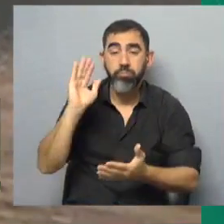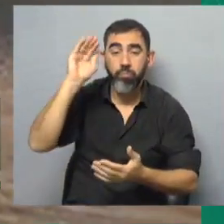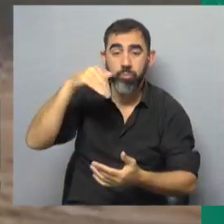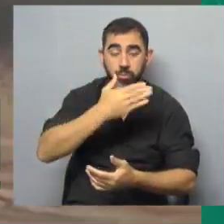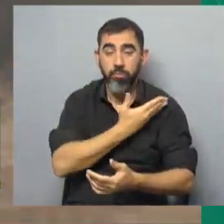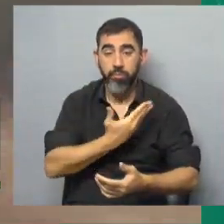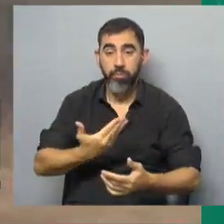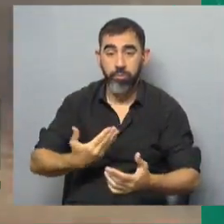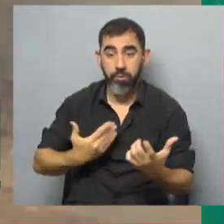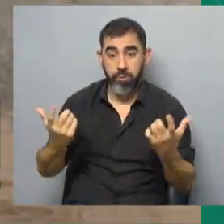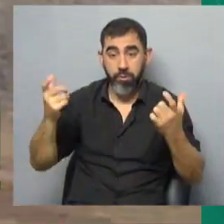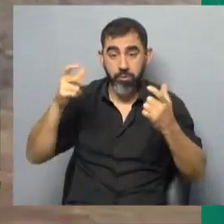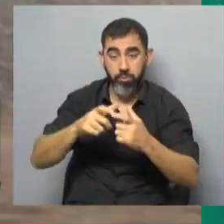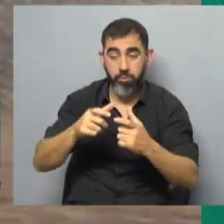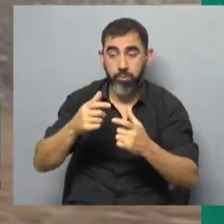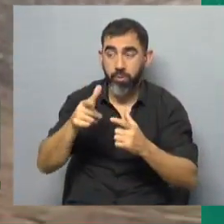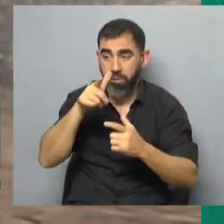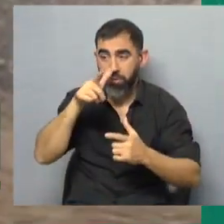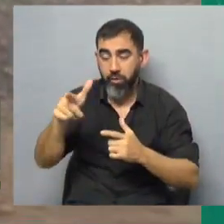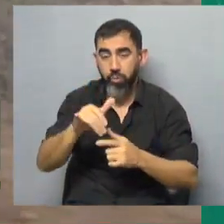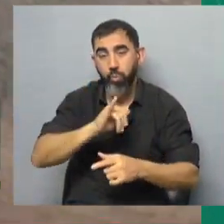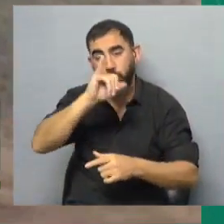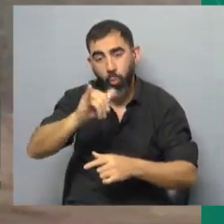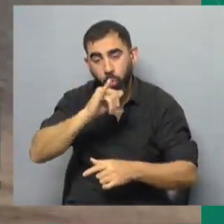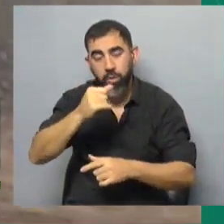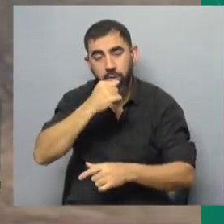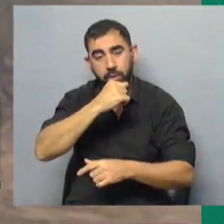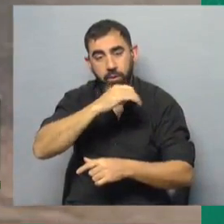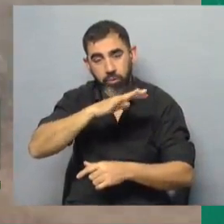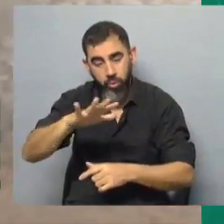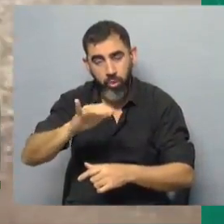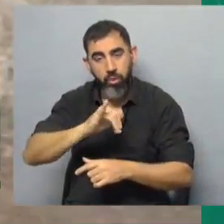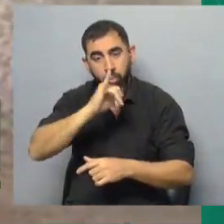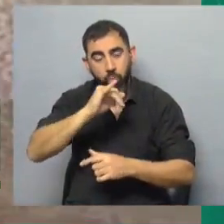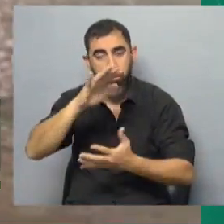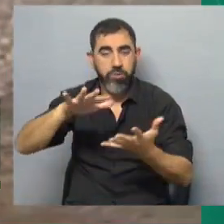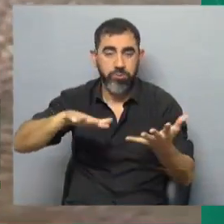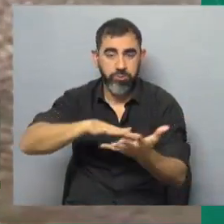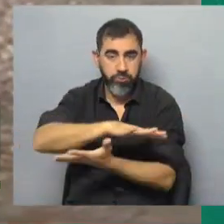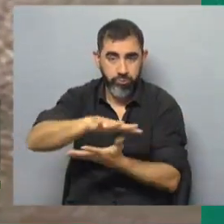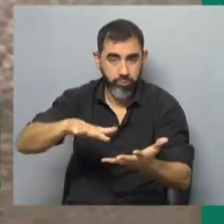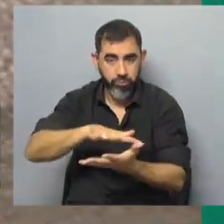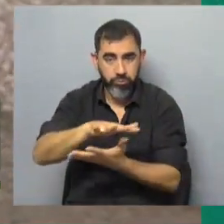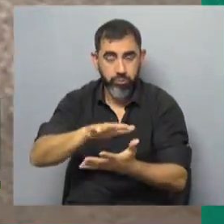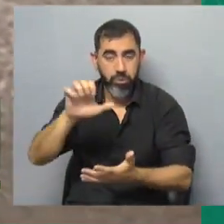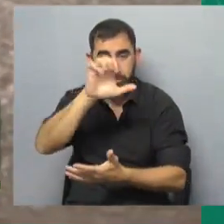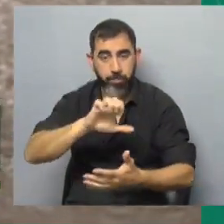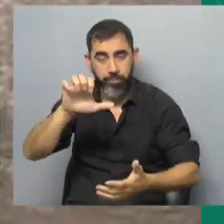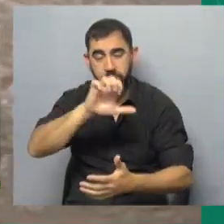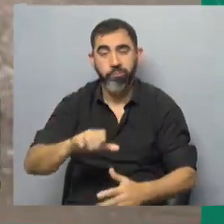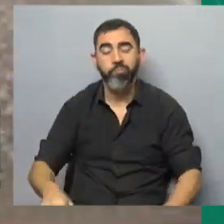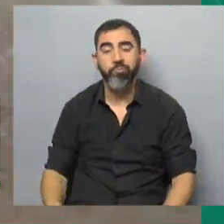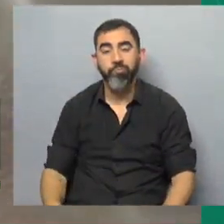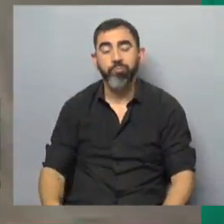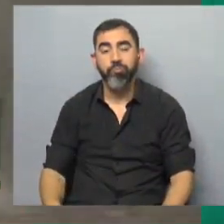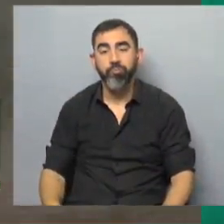y, bueno, de primera mano contar su propia historia en relación a esta empresa. Y lo que se busca